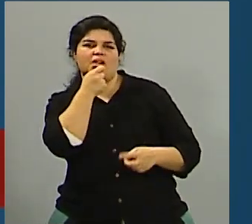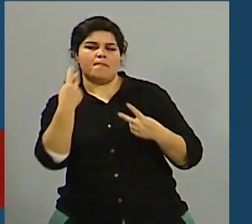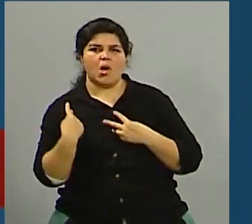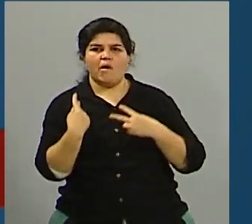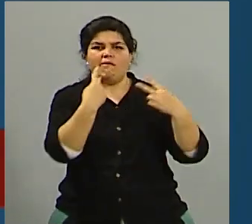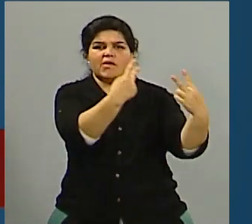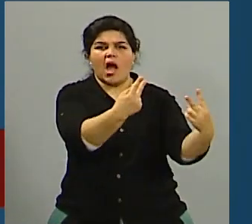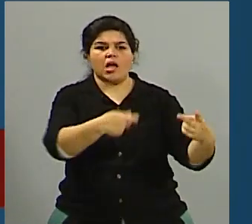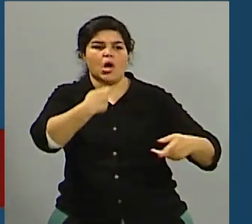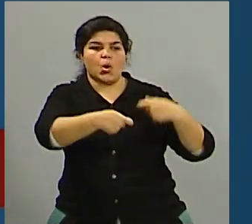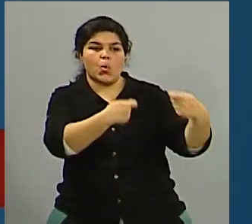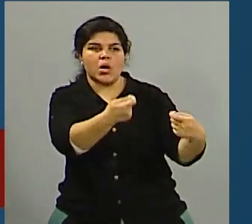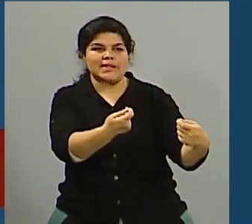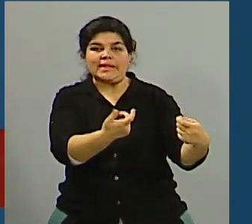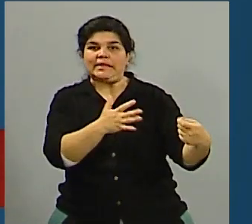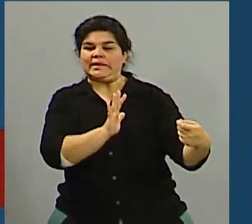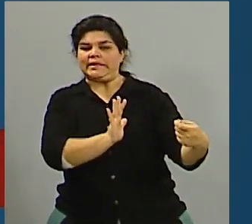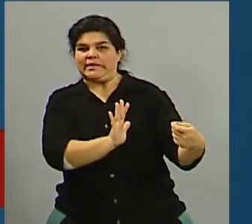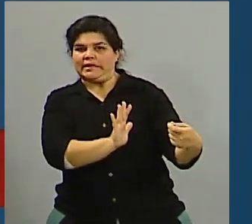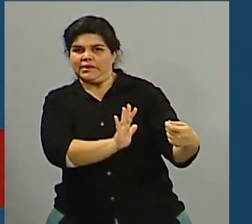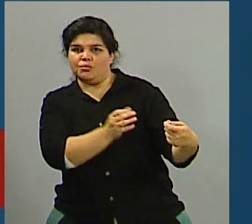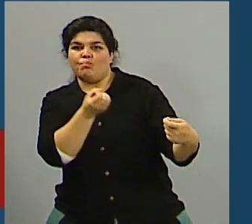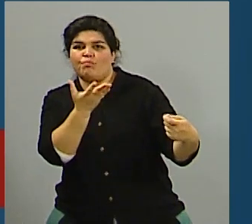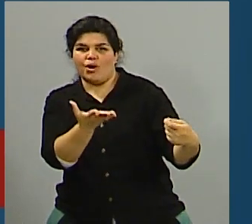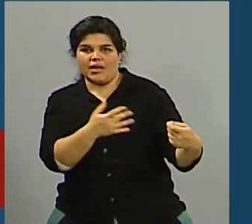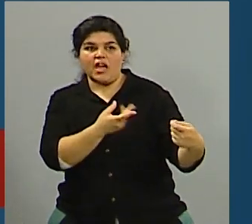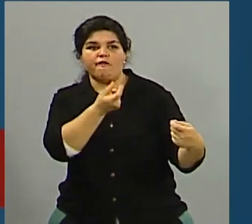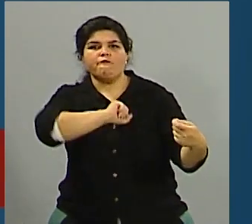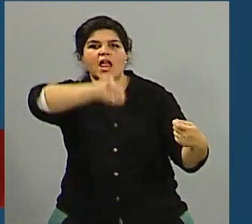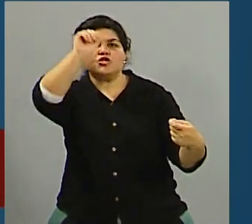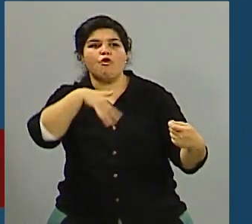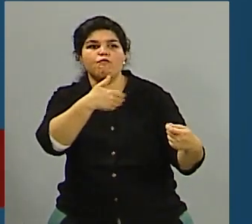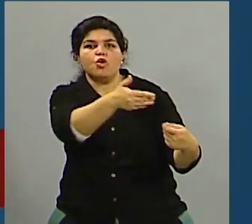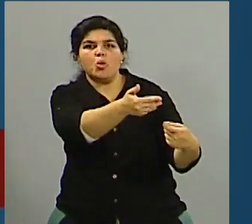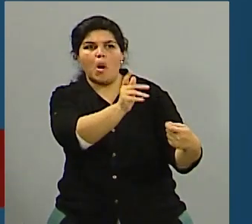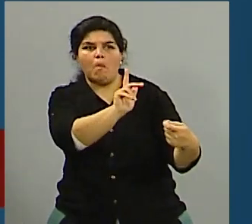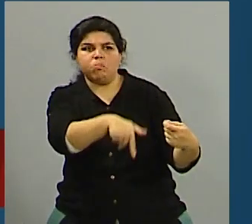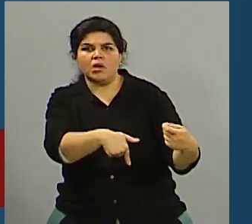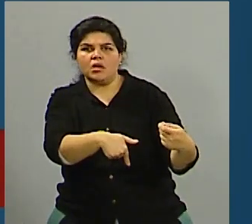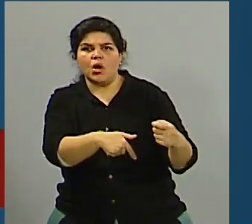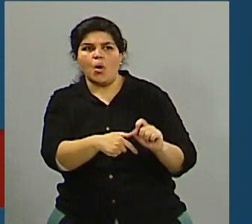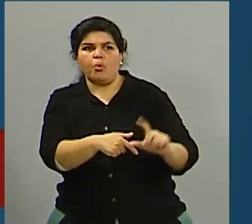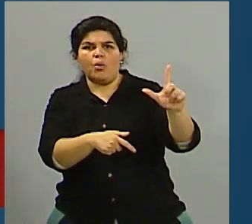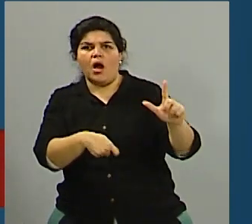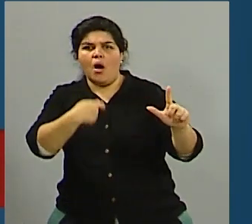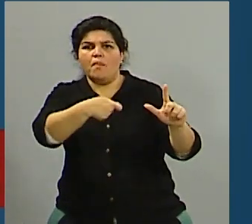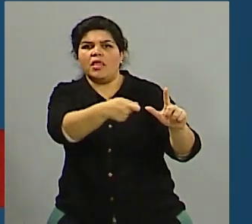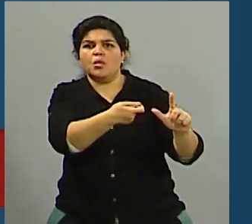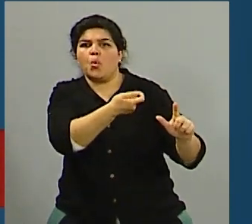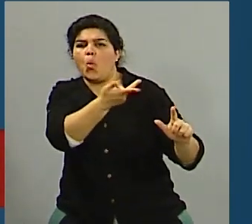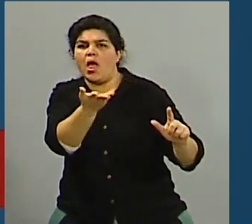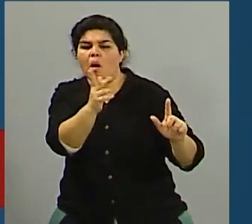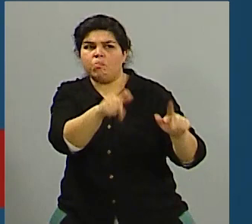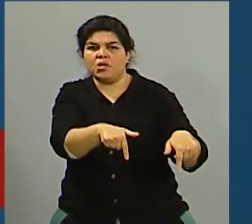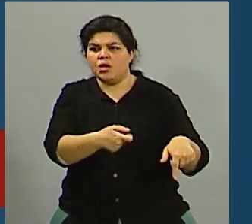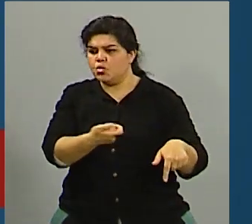cuotas, o Claro. porque no sabes cuánto más va a ser la inflación futura. Y entonces actúa haciendo que,